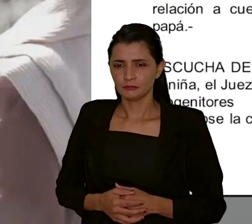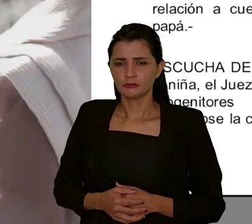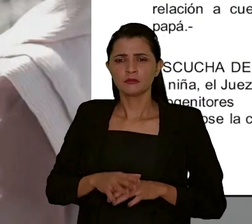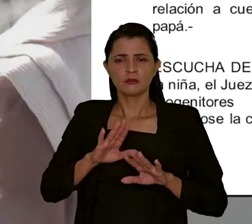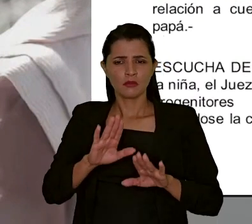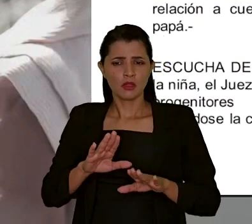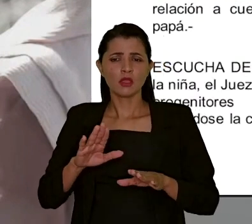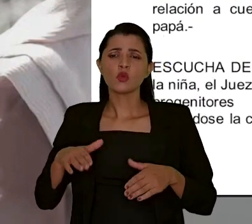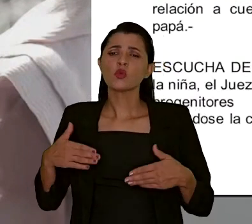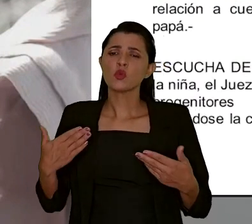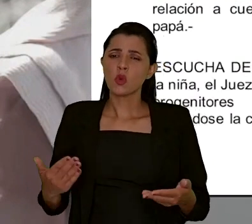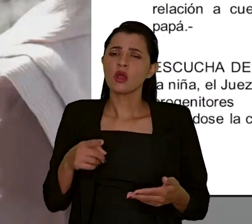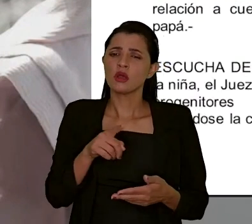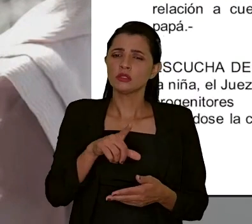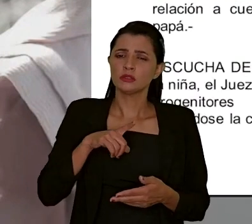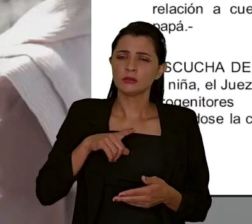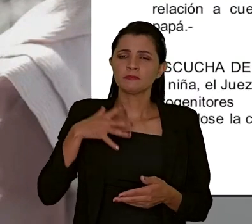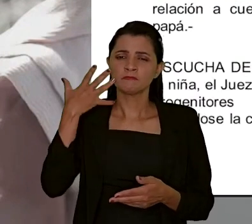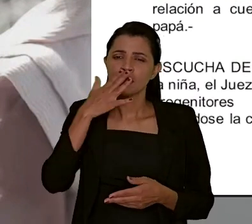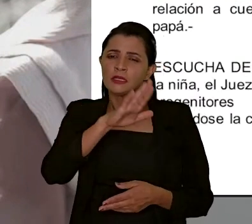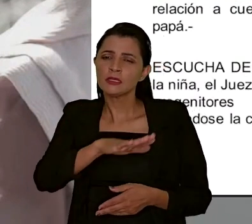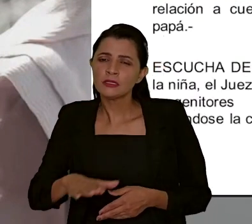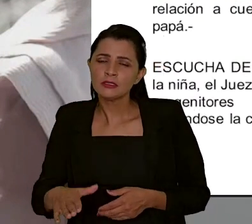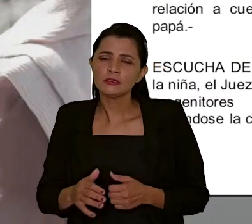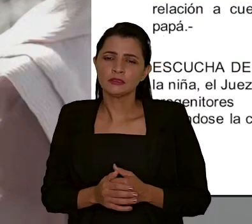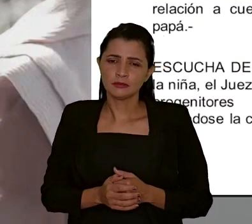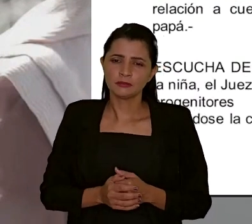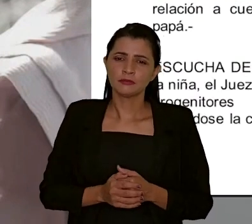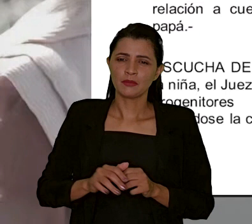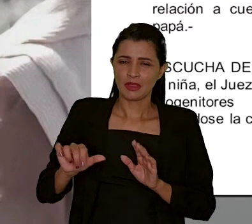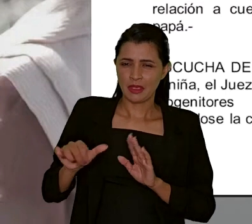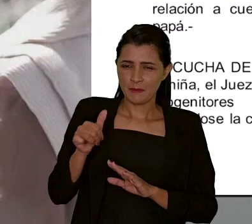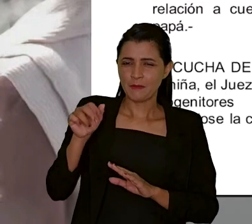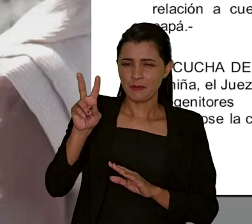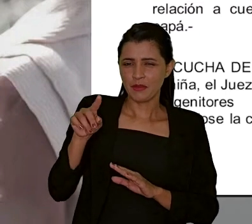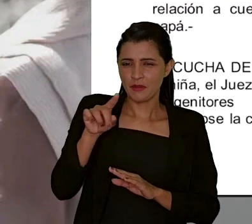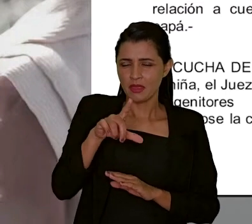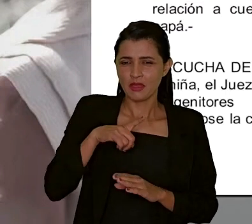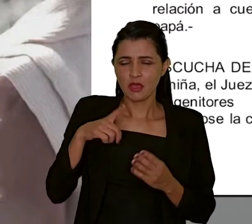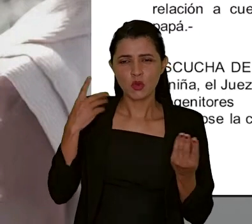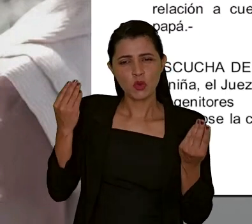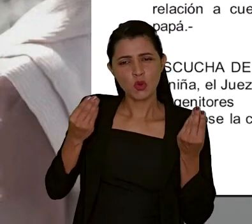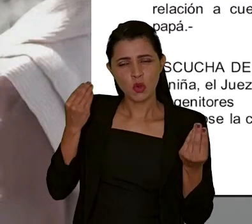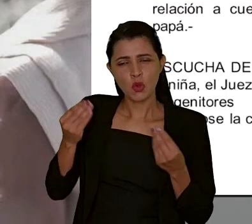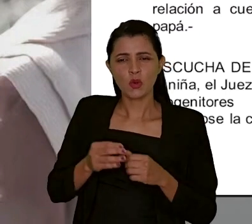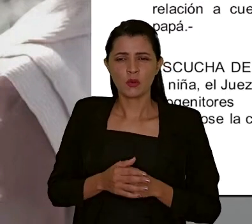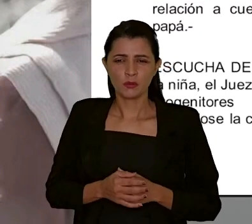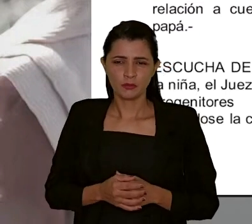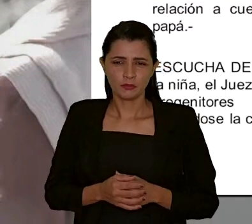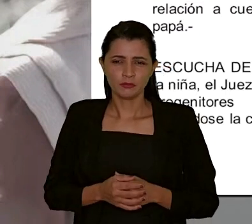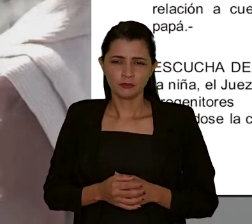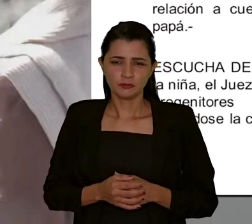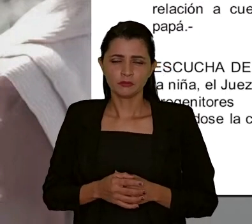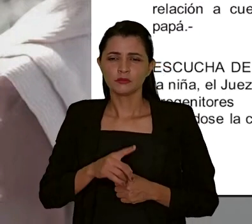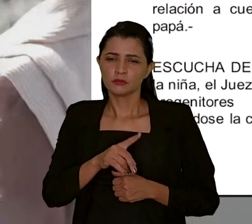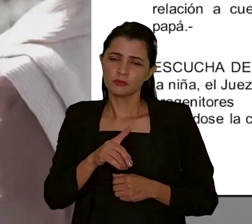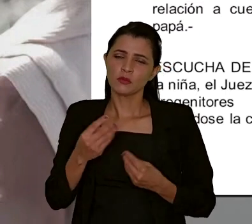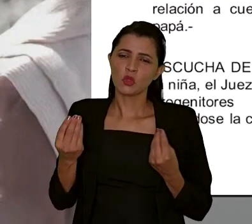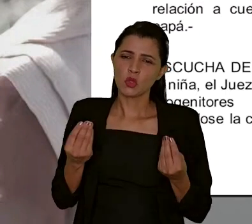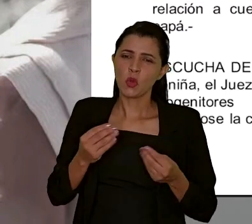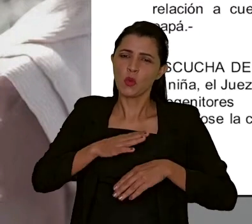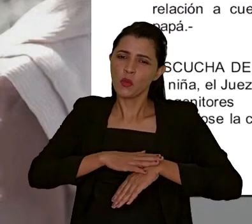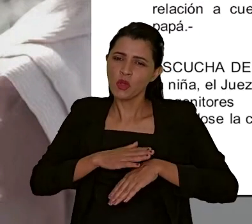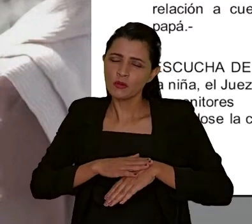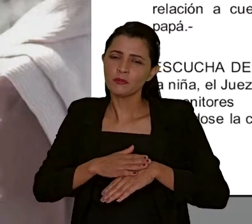la audiencia virtual, escucha de la niña. En la opinión de la psicóloga, es una niña muy